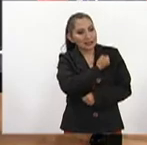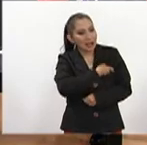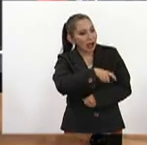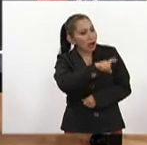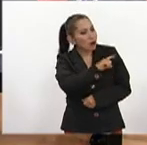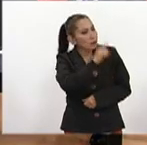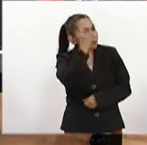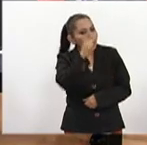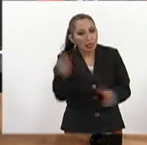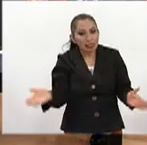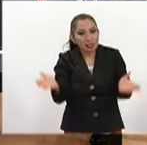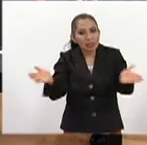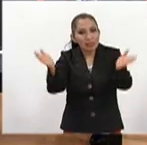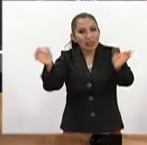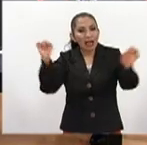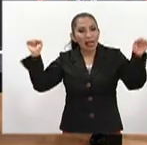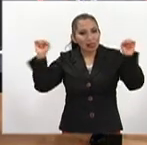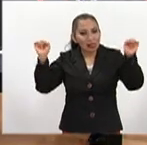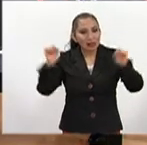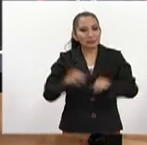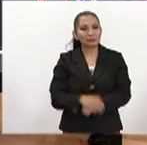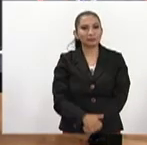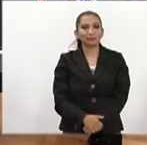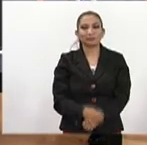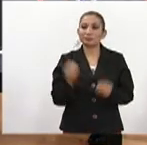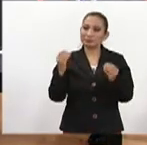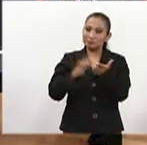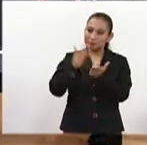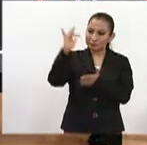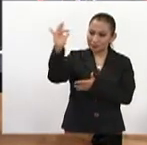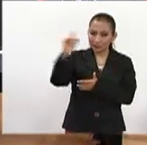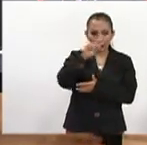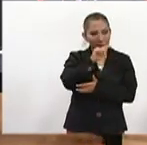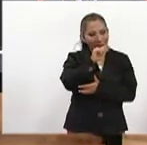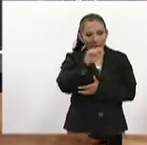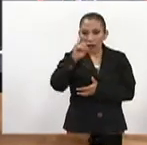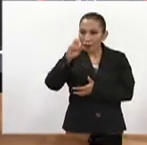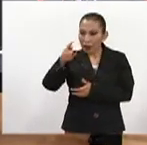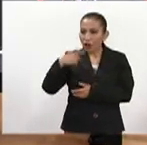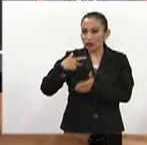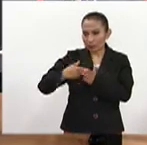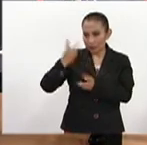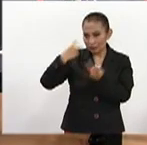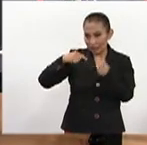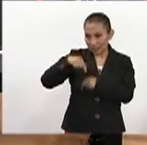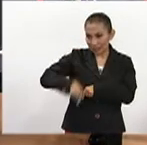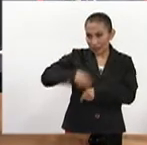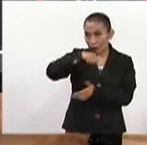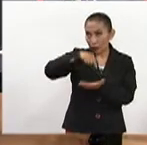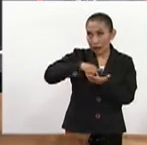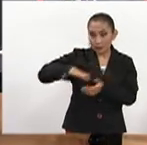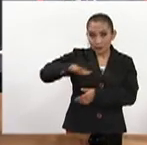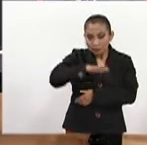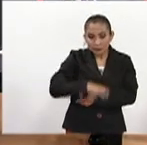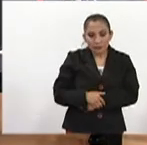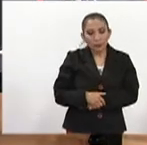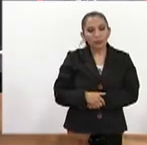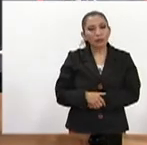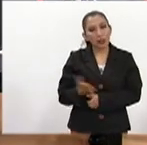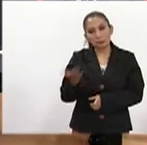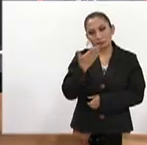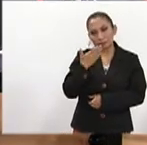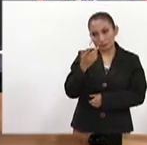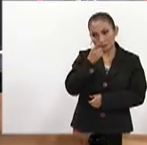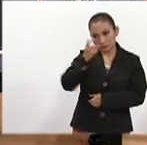de Salud de organizar estas carreras? Muchas gracias, Omar. Gracias, Pati, nuevamente por recibirme en este espacio. Y como